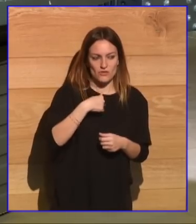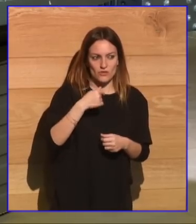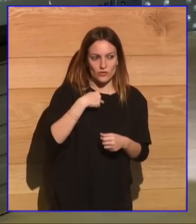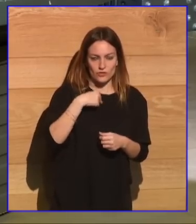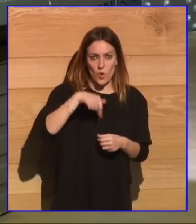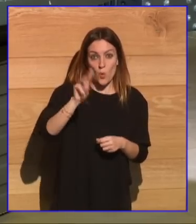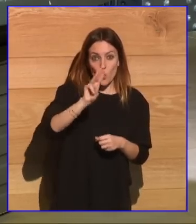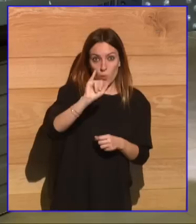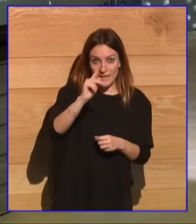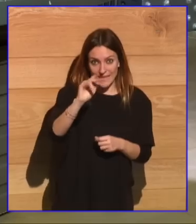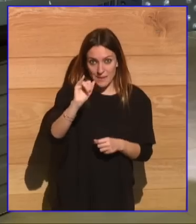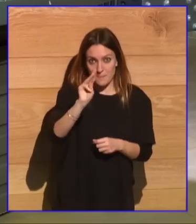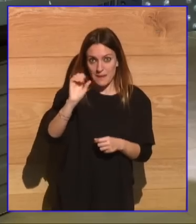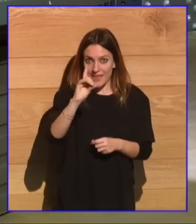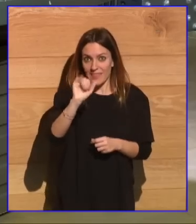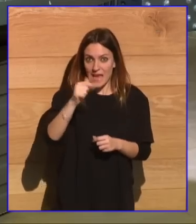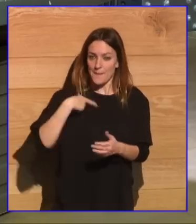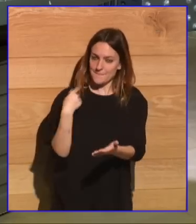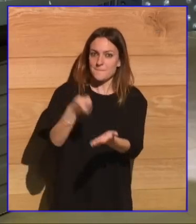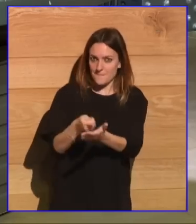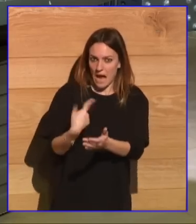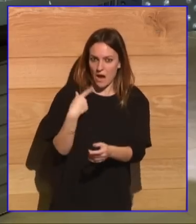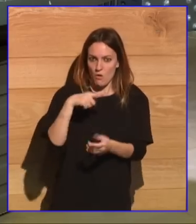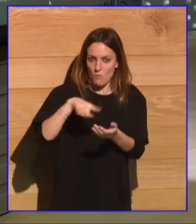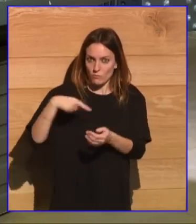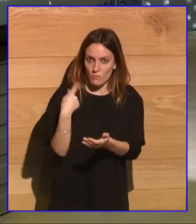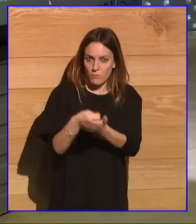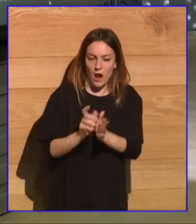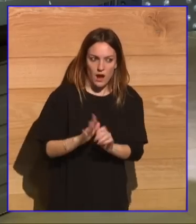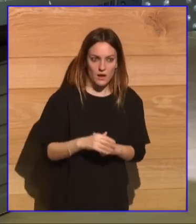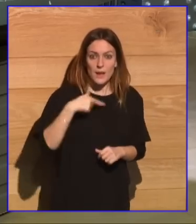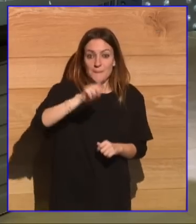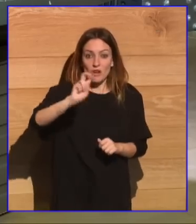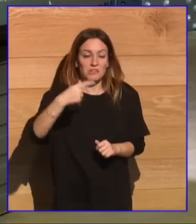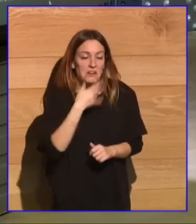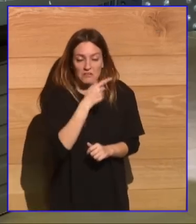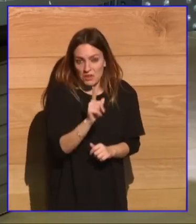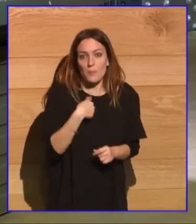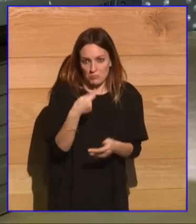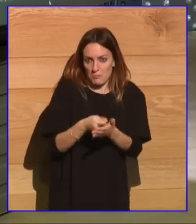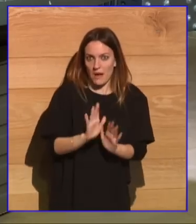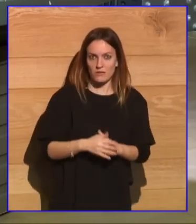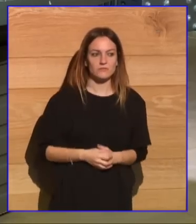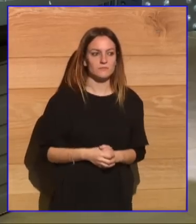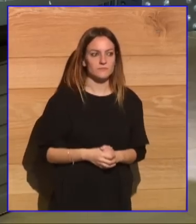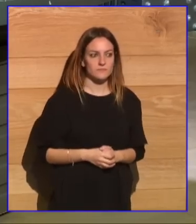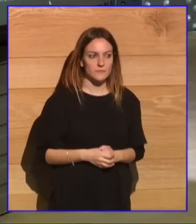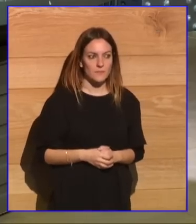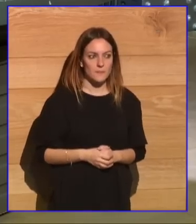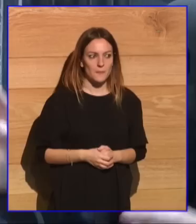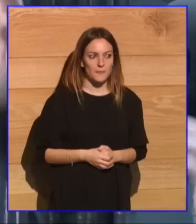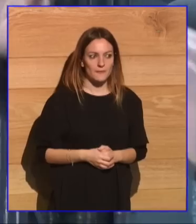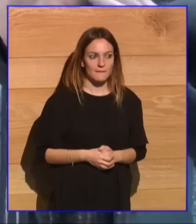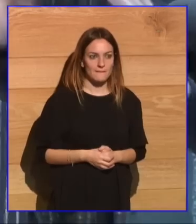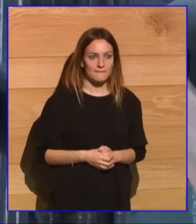Yo dono a Wikipedia. ¿Ah, sí? No conozco a nadie más, pero yo, Dale. yo dono. Sí, yo no. yo también. Ah, sí, vale, pero es que no Yo también dono a Vale, ya está, Wikipedia. pero ya está, perdón. Sí. Y no